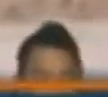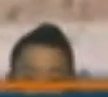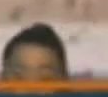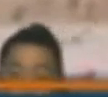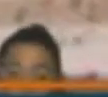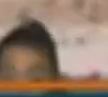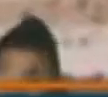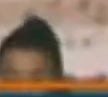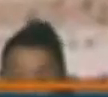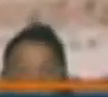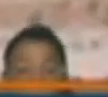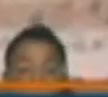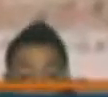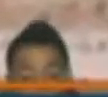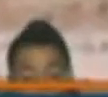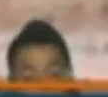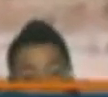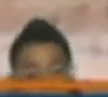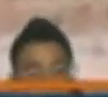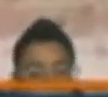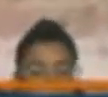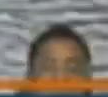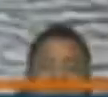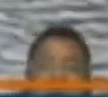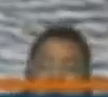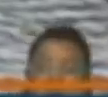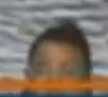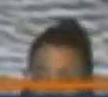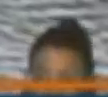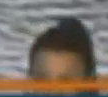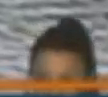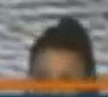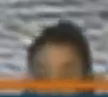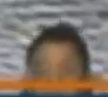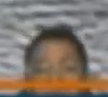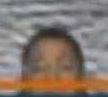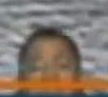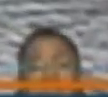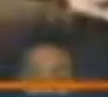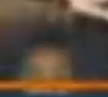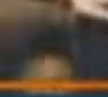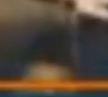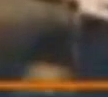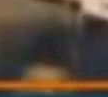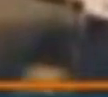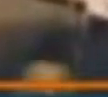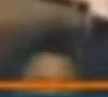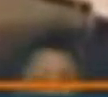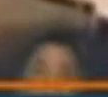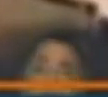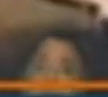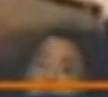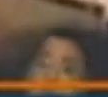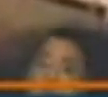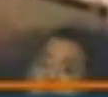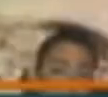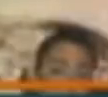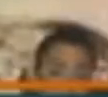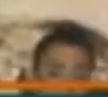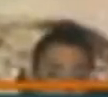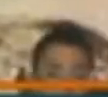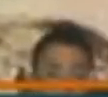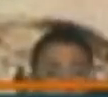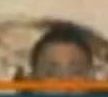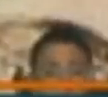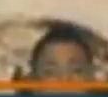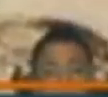cual asistieron magistrados de la Corte Suprema, periodistas y políticos. Según los indicios que se han hecho públicos, se presume que el Poder